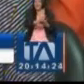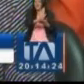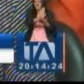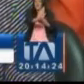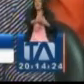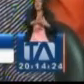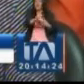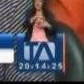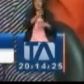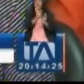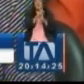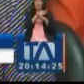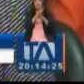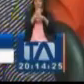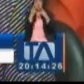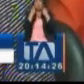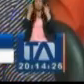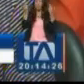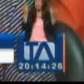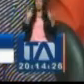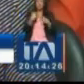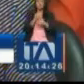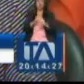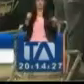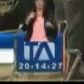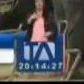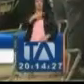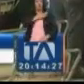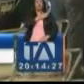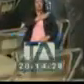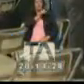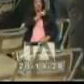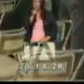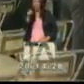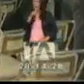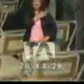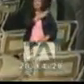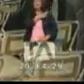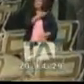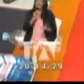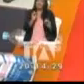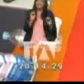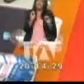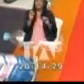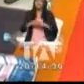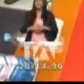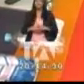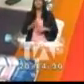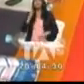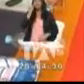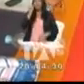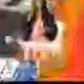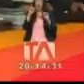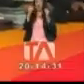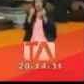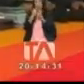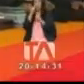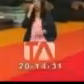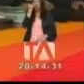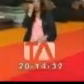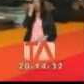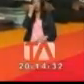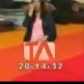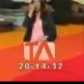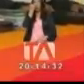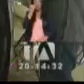de funciones públicas, que hacen imposible confiar. Pachacútic, por su lado, dejó claro que no apoyará a Moreno en el balotaje del